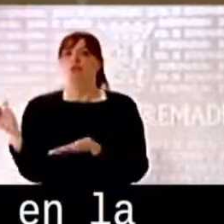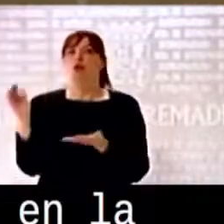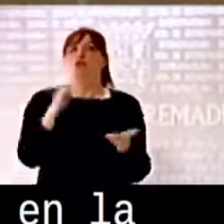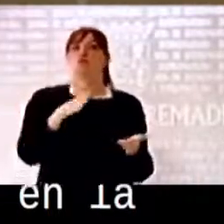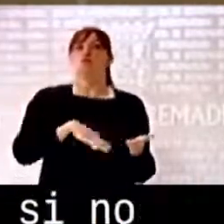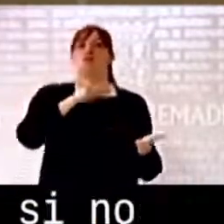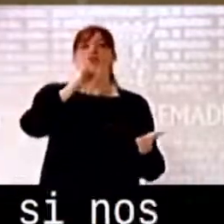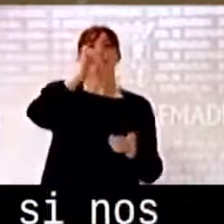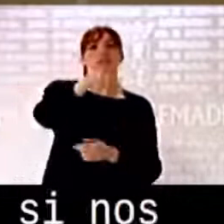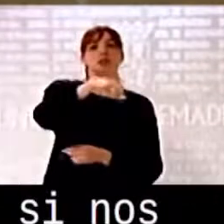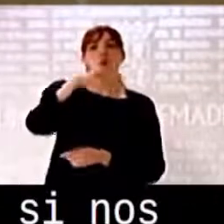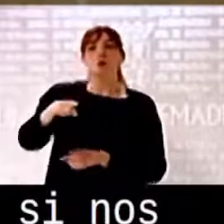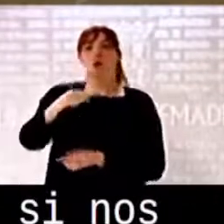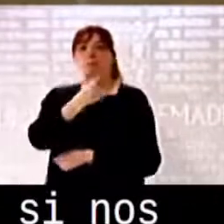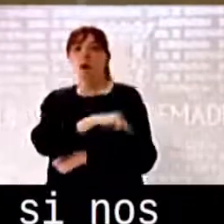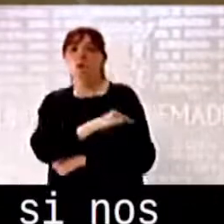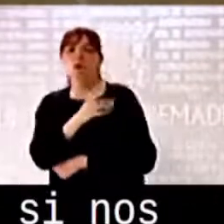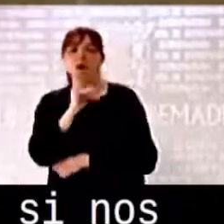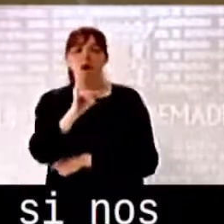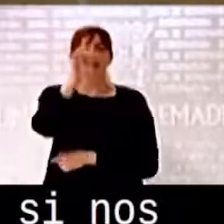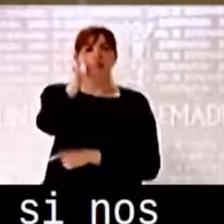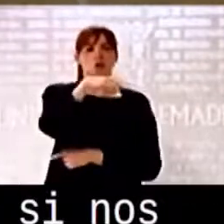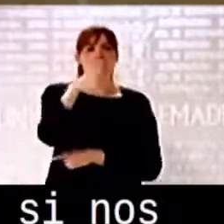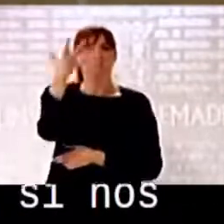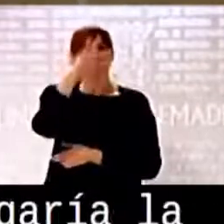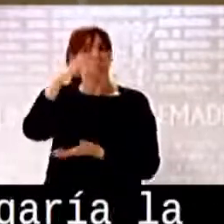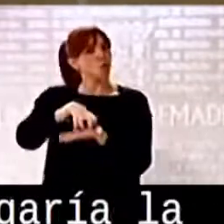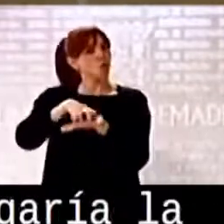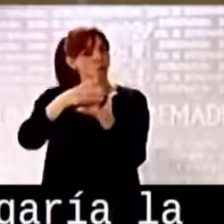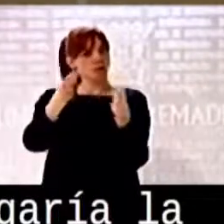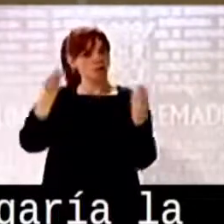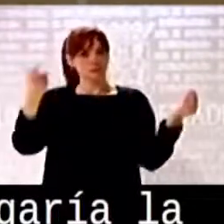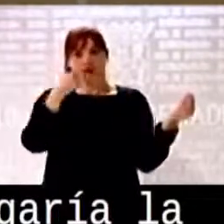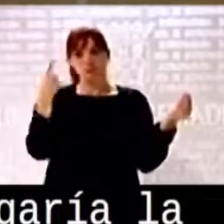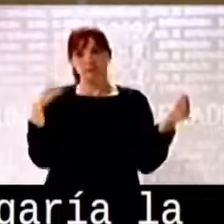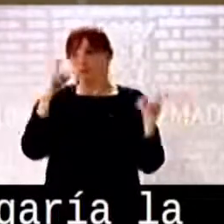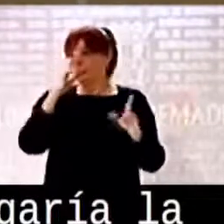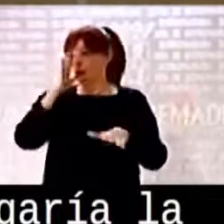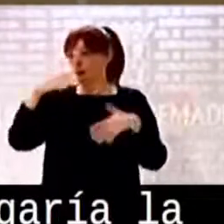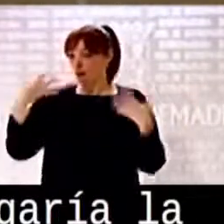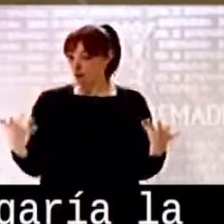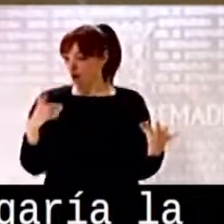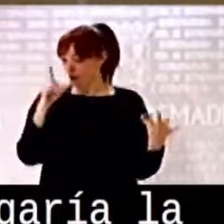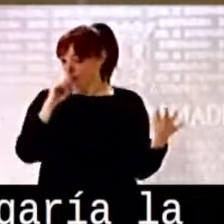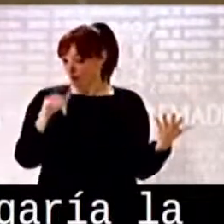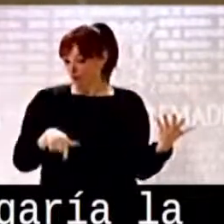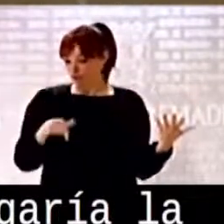dosis, de si nos llegaría la vacuna o si no nos llegaría la vacuna. Un año después,